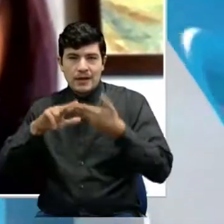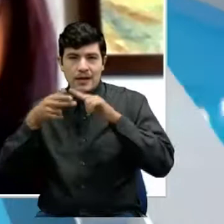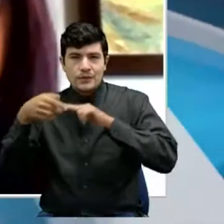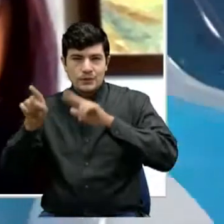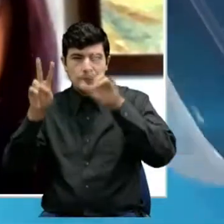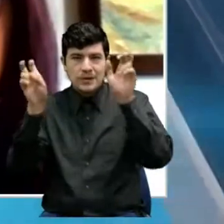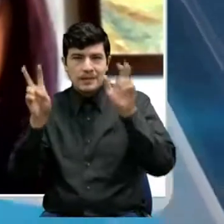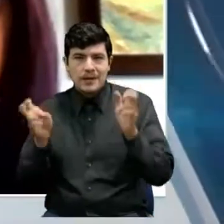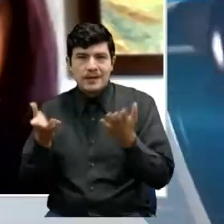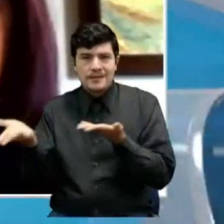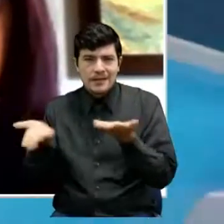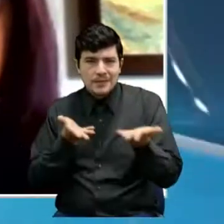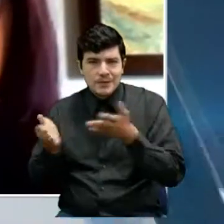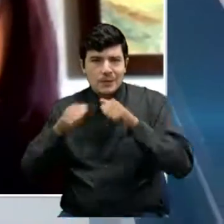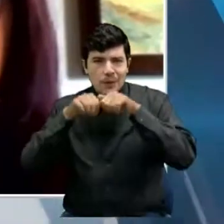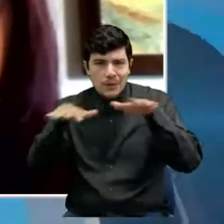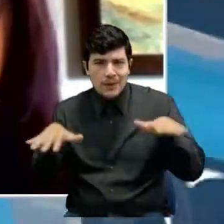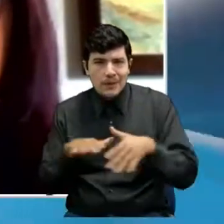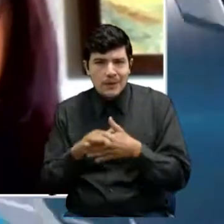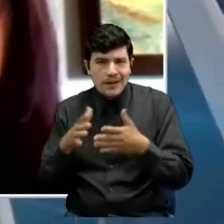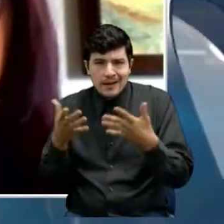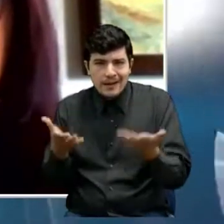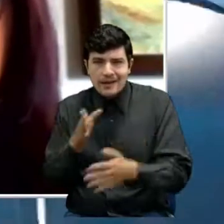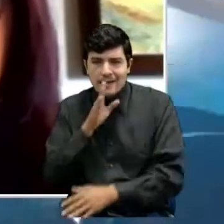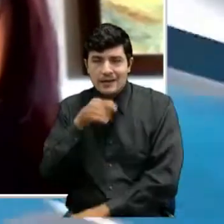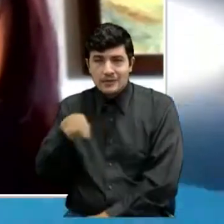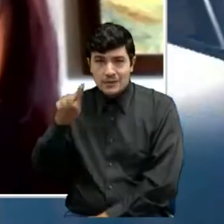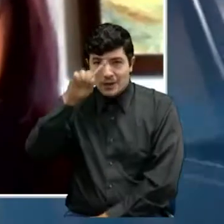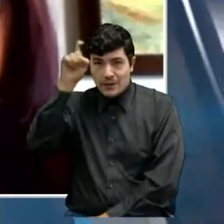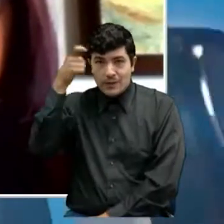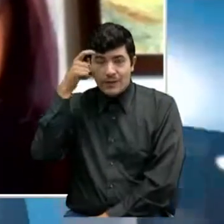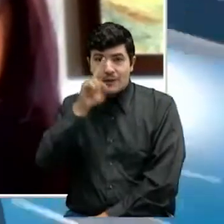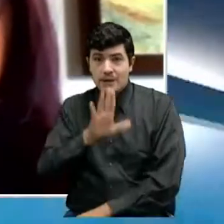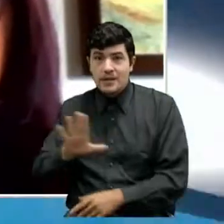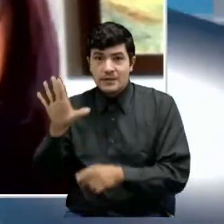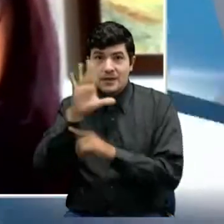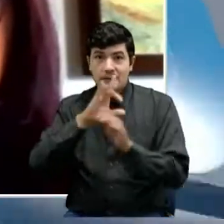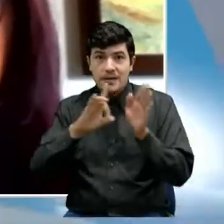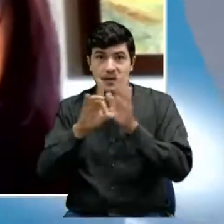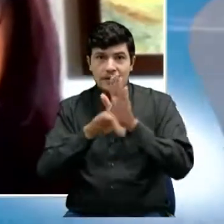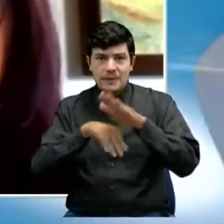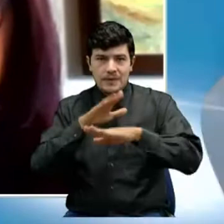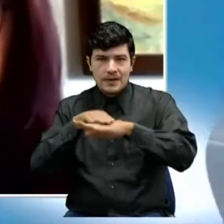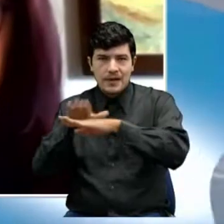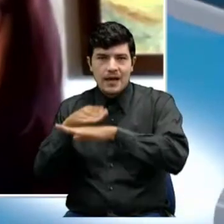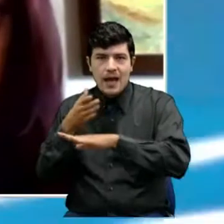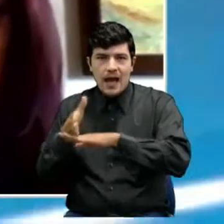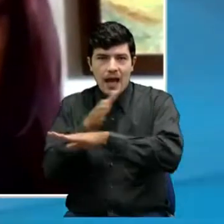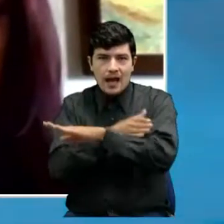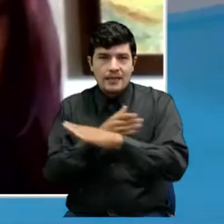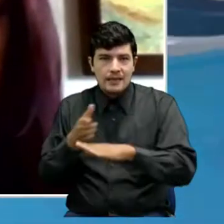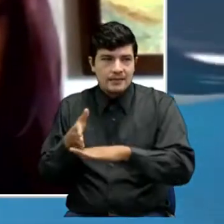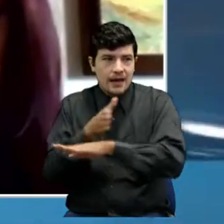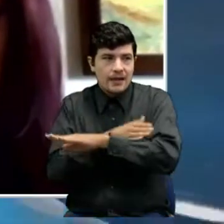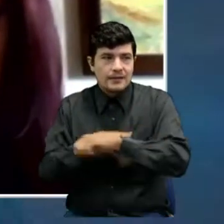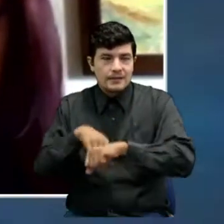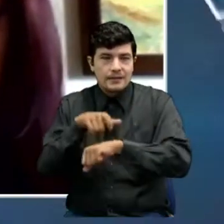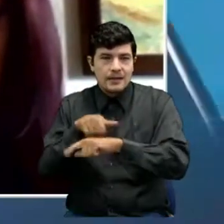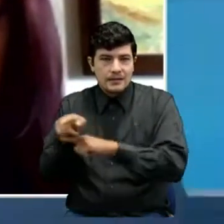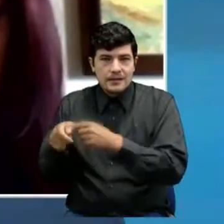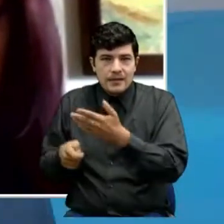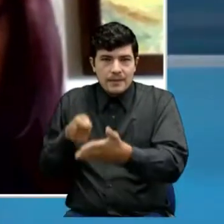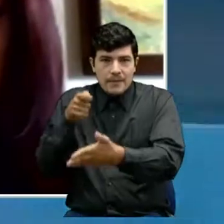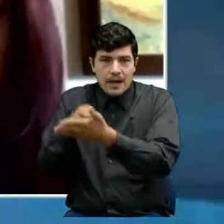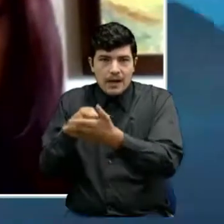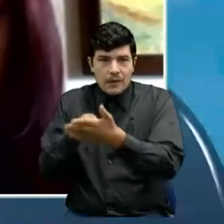con los servidores públicos, a quienes el gobierno nacional a través de un decreto les anticipa su prima navideña.